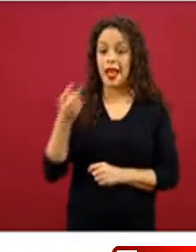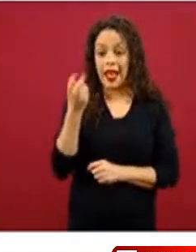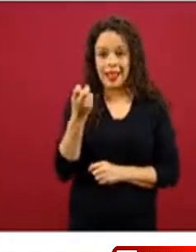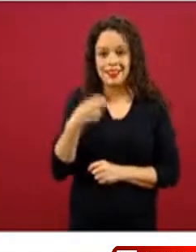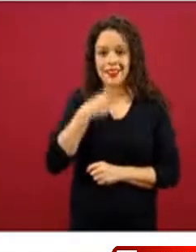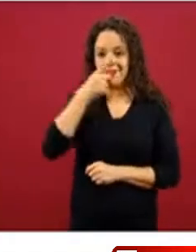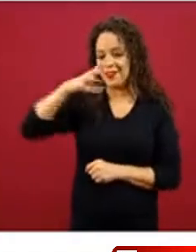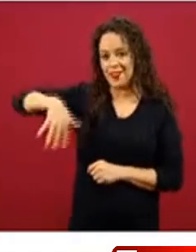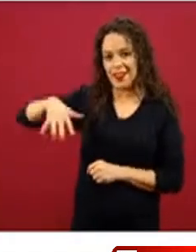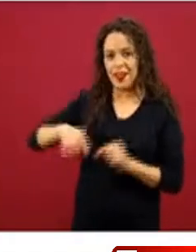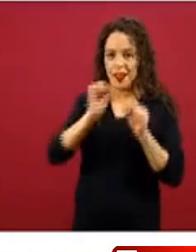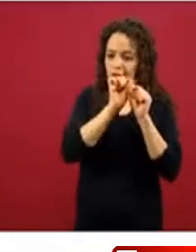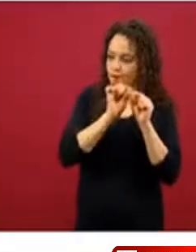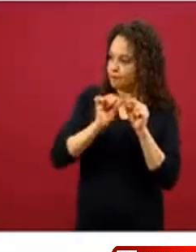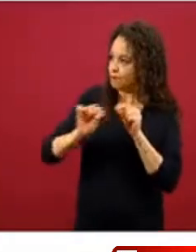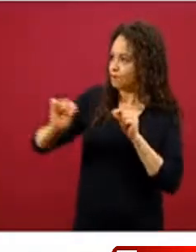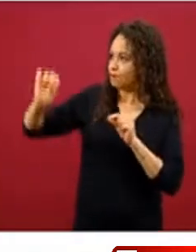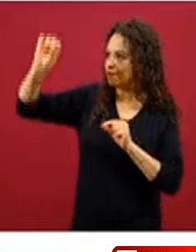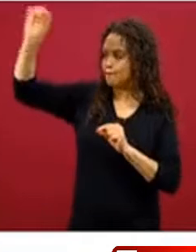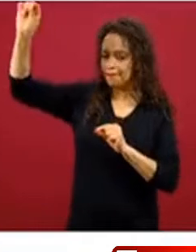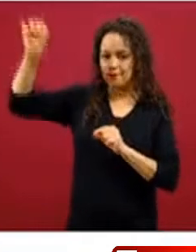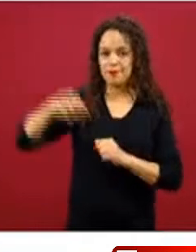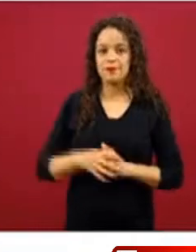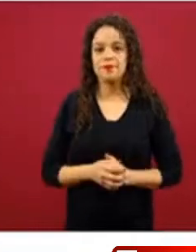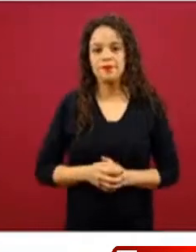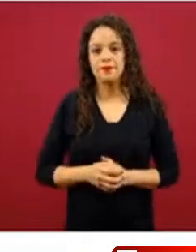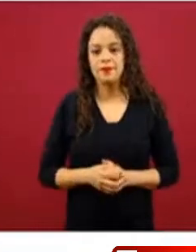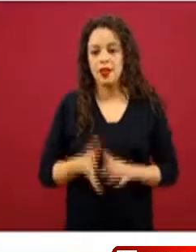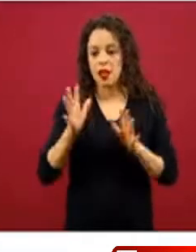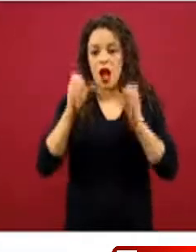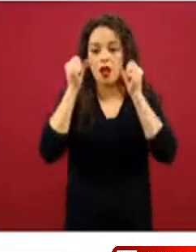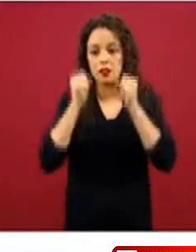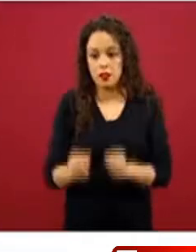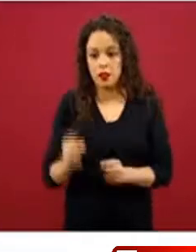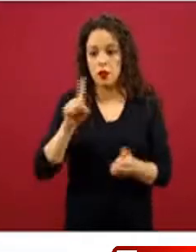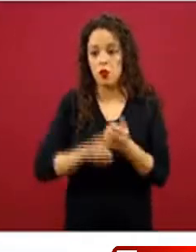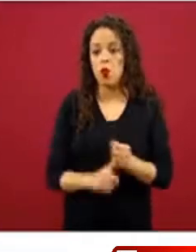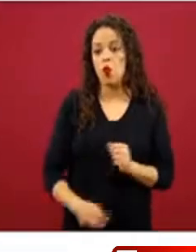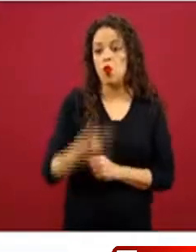de casos confirmados. Son los